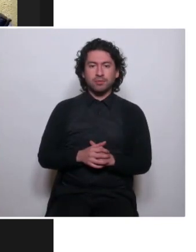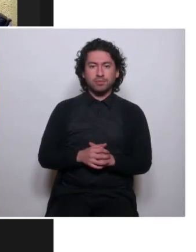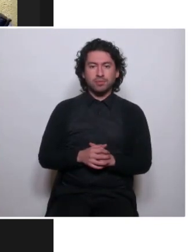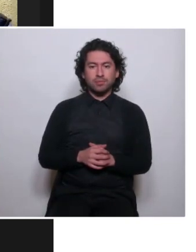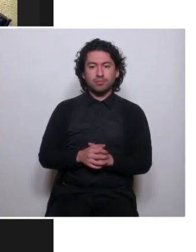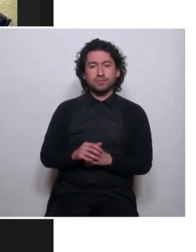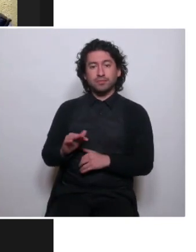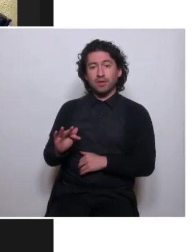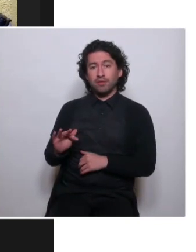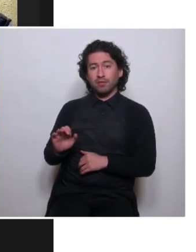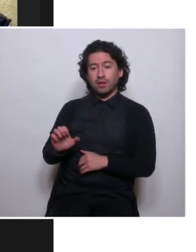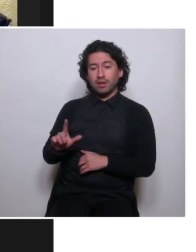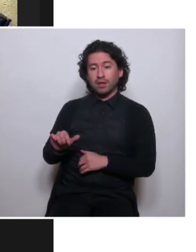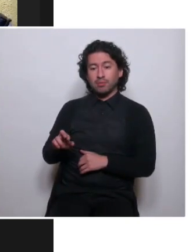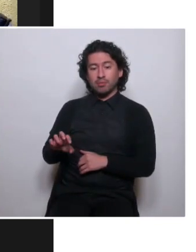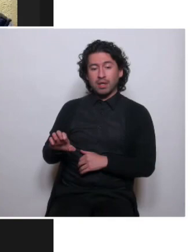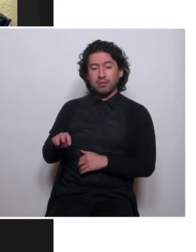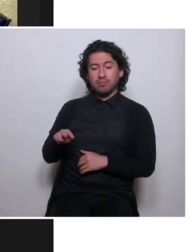Señor Felipe Mena.